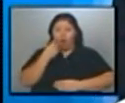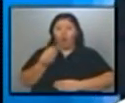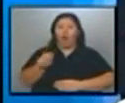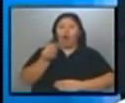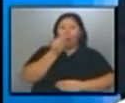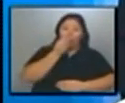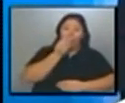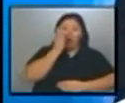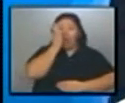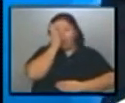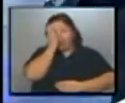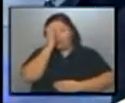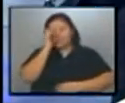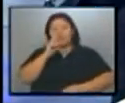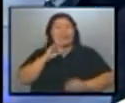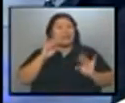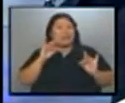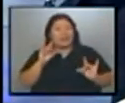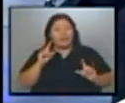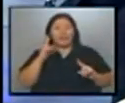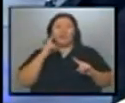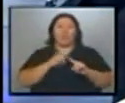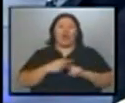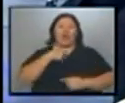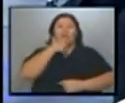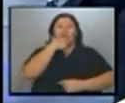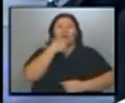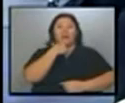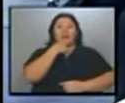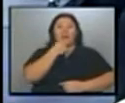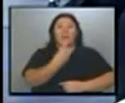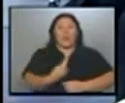No, es una hija. Tenés más horas despierta para poder comer.